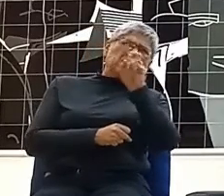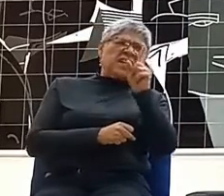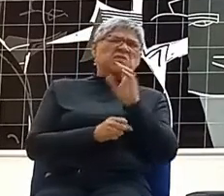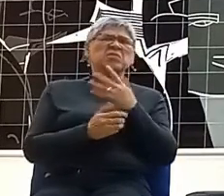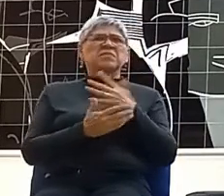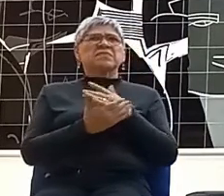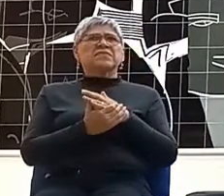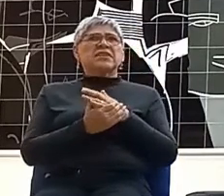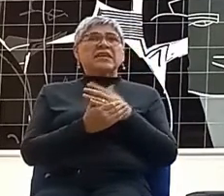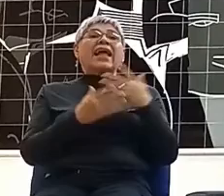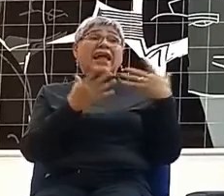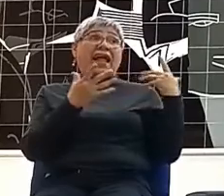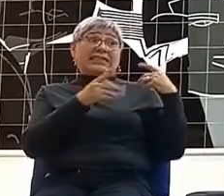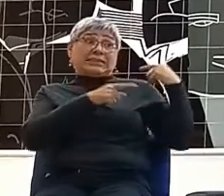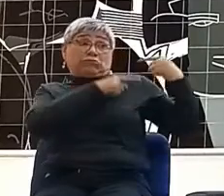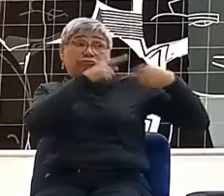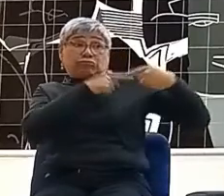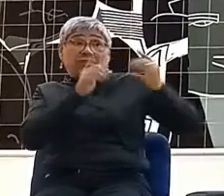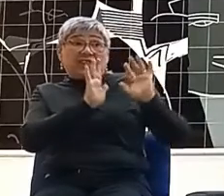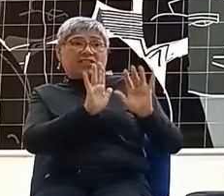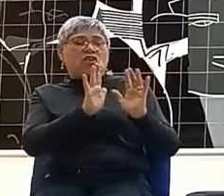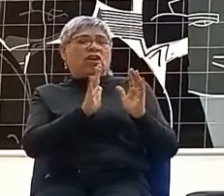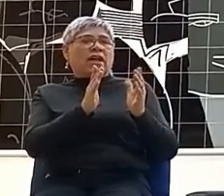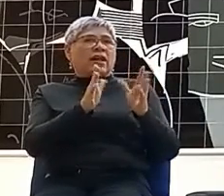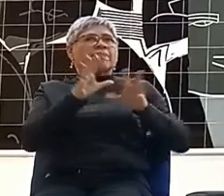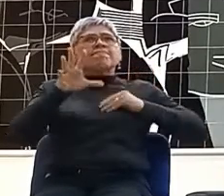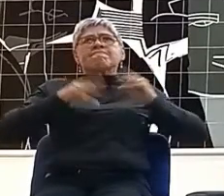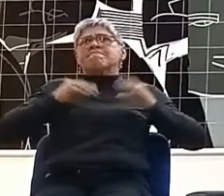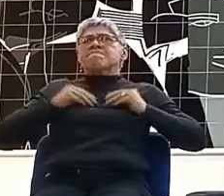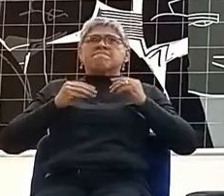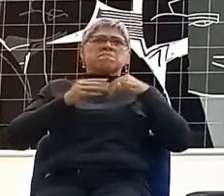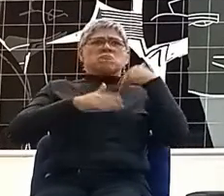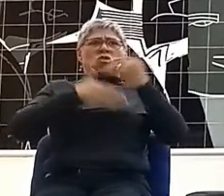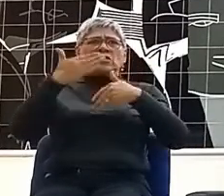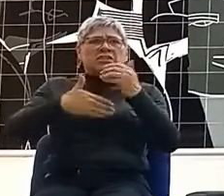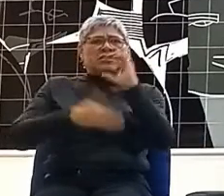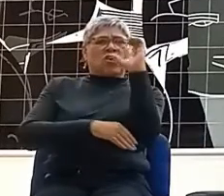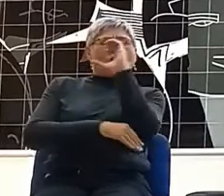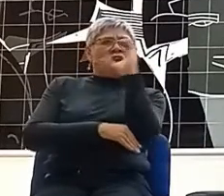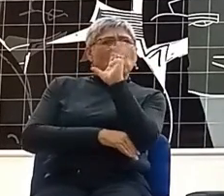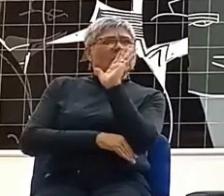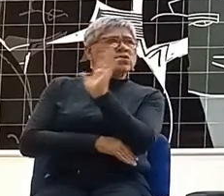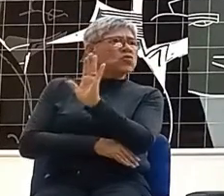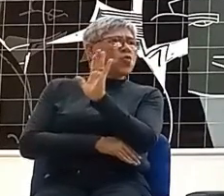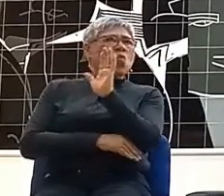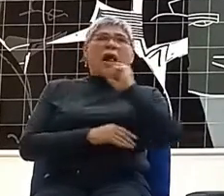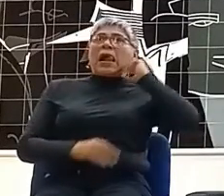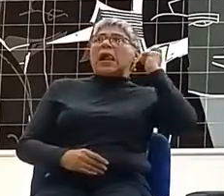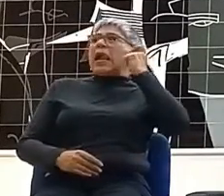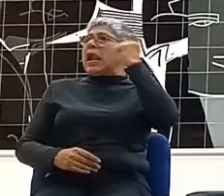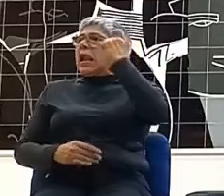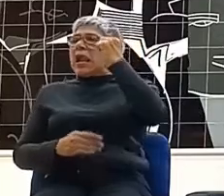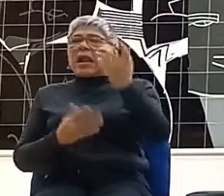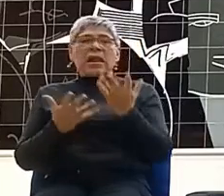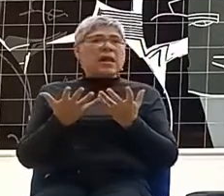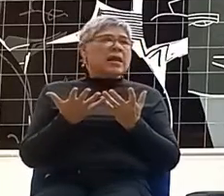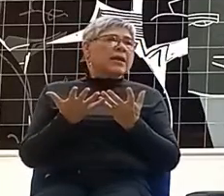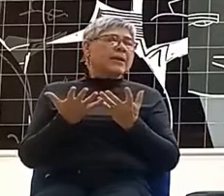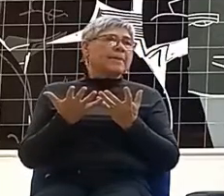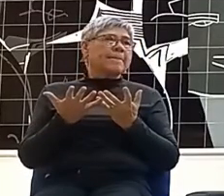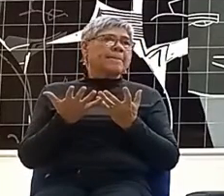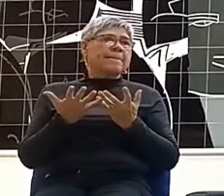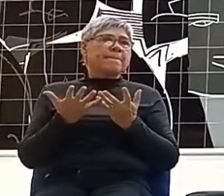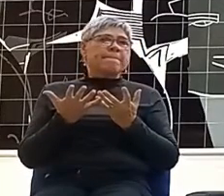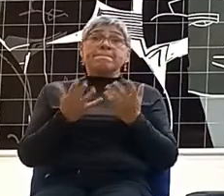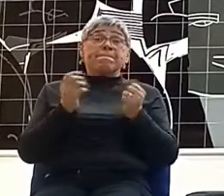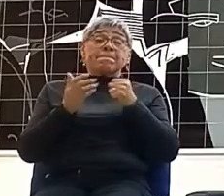de la que nos tocó como vivir todo ese proceso de esa Colombia que buscaba